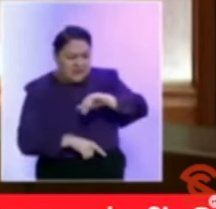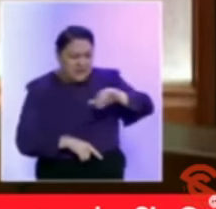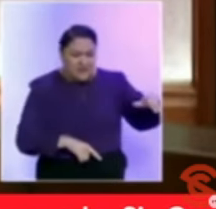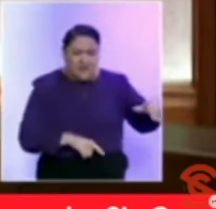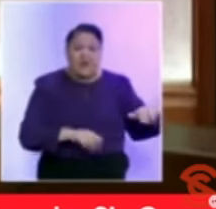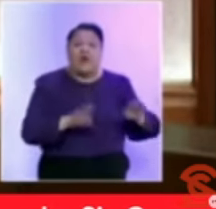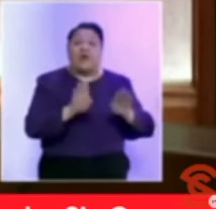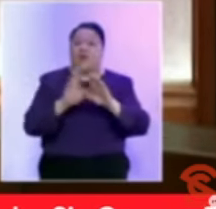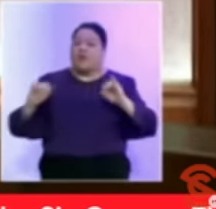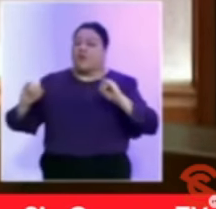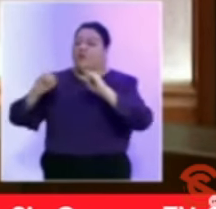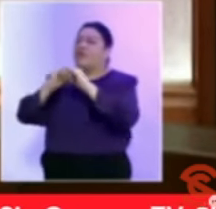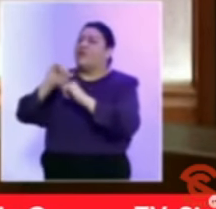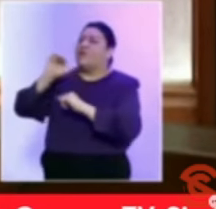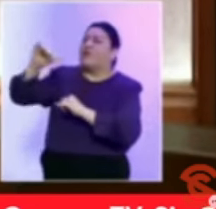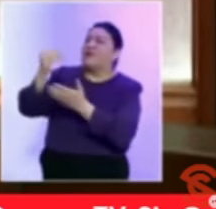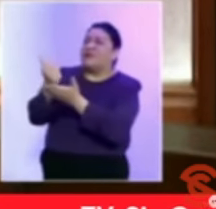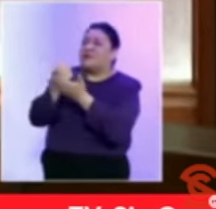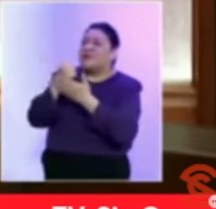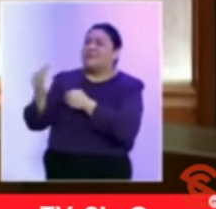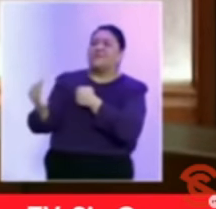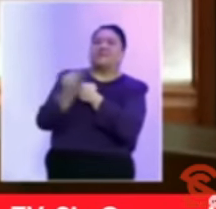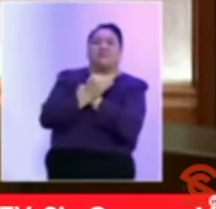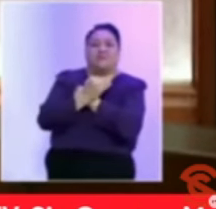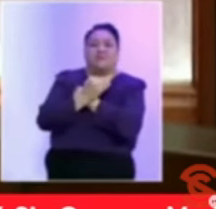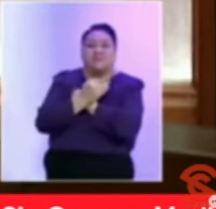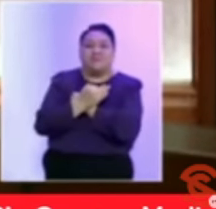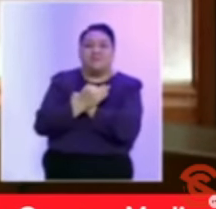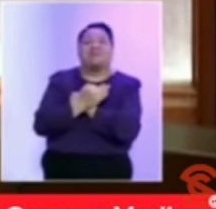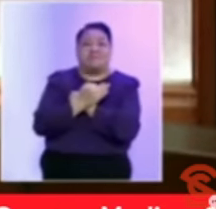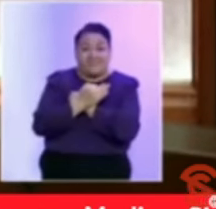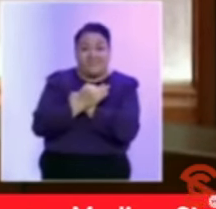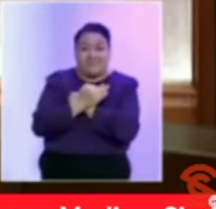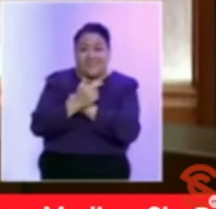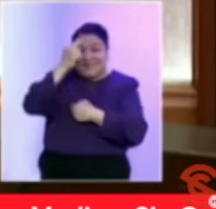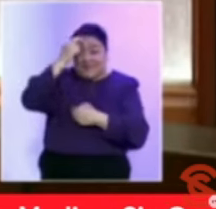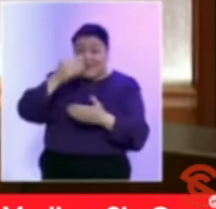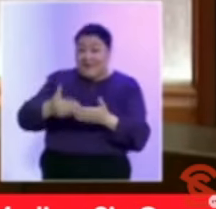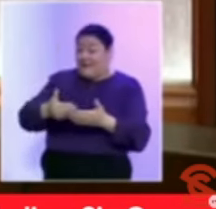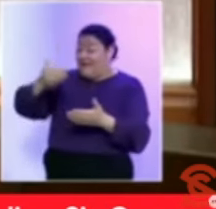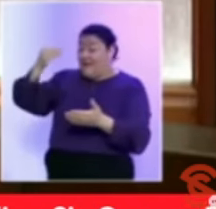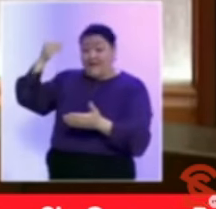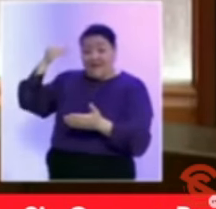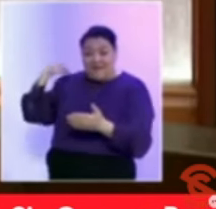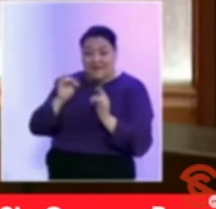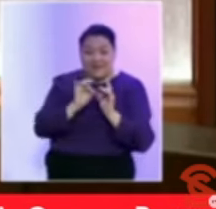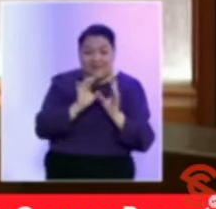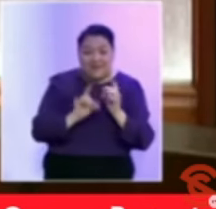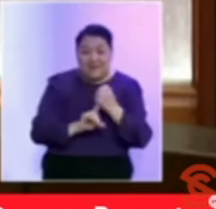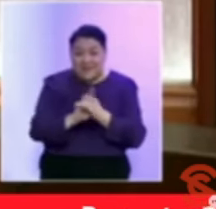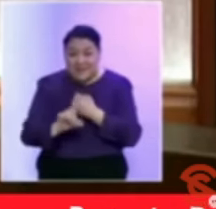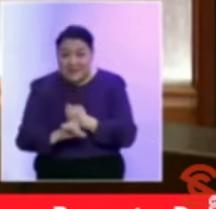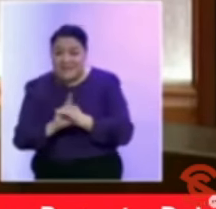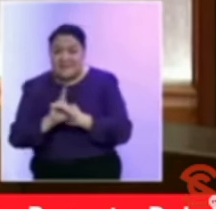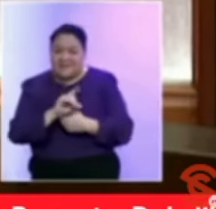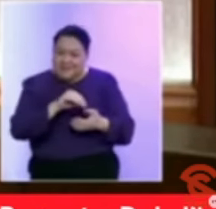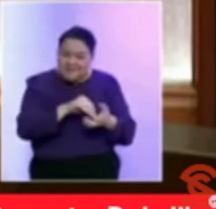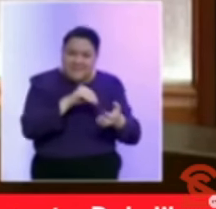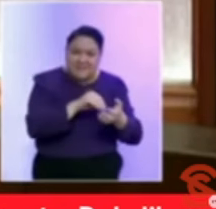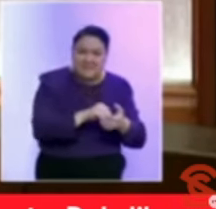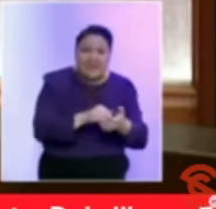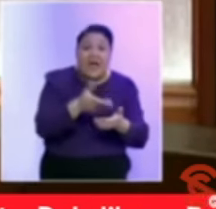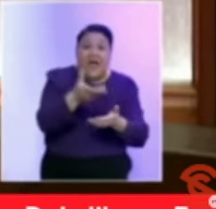instituciones del estado mexicano las antiguas batallas les dieron vida las